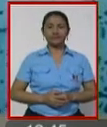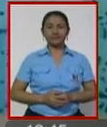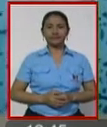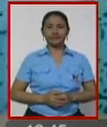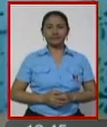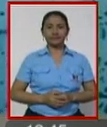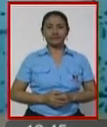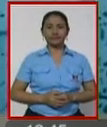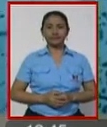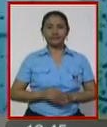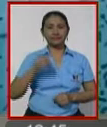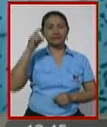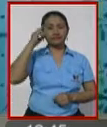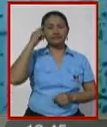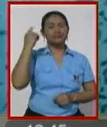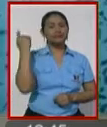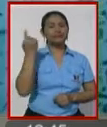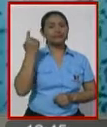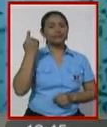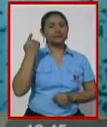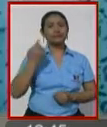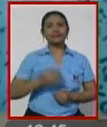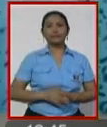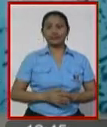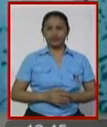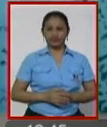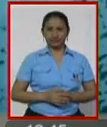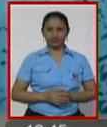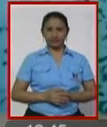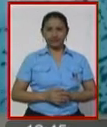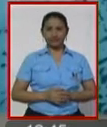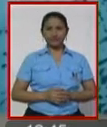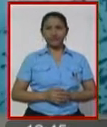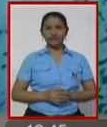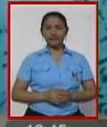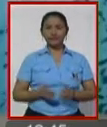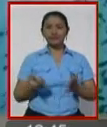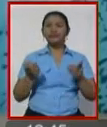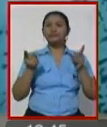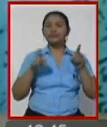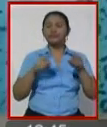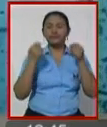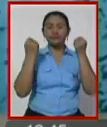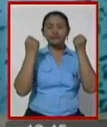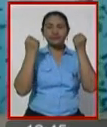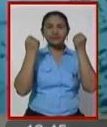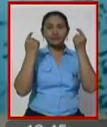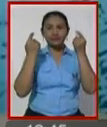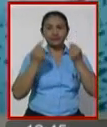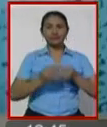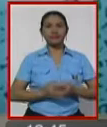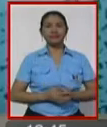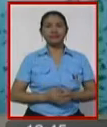y me desmayé cuando desperté un poco.